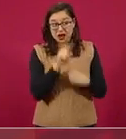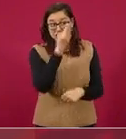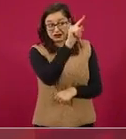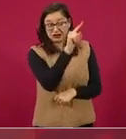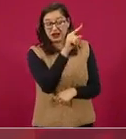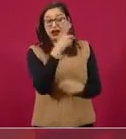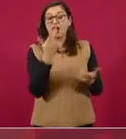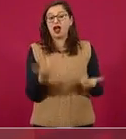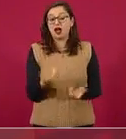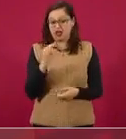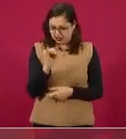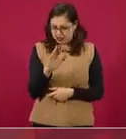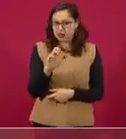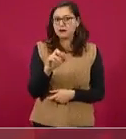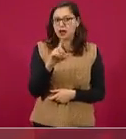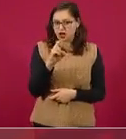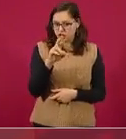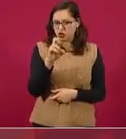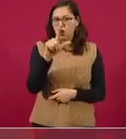aumentó